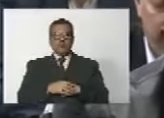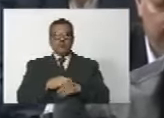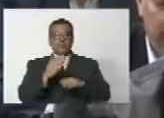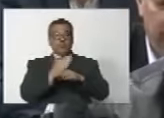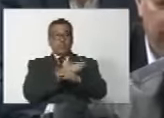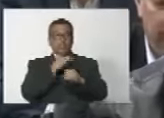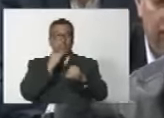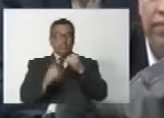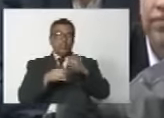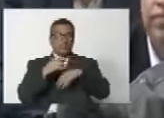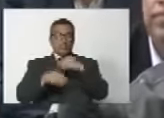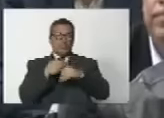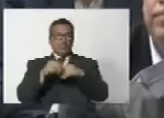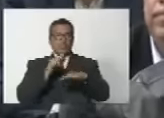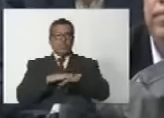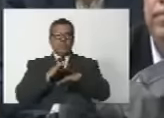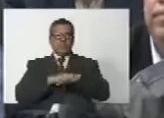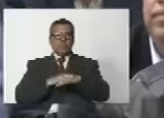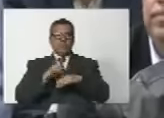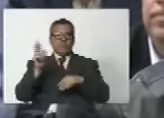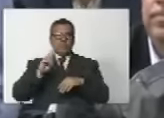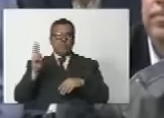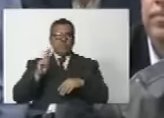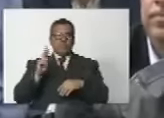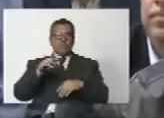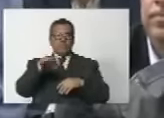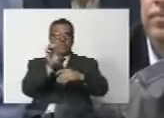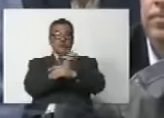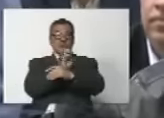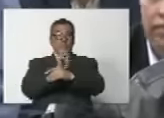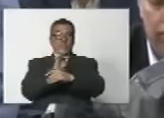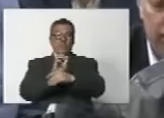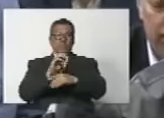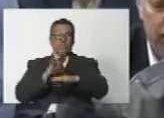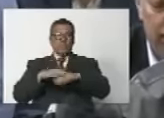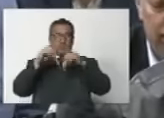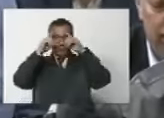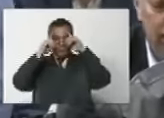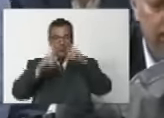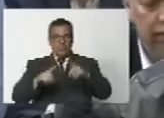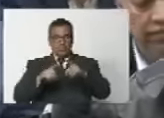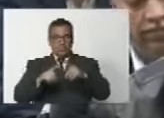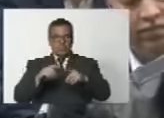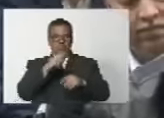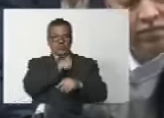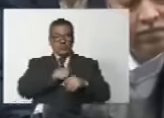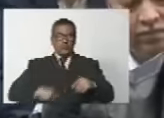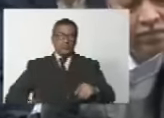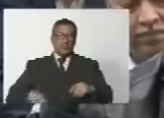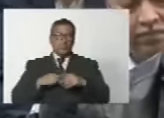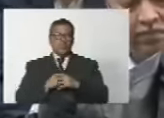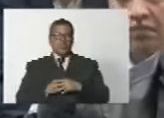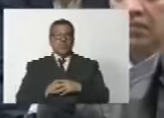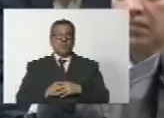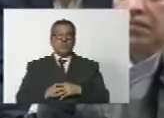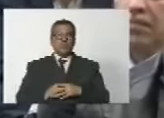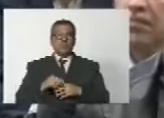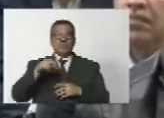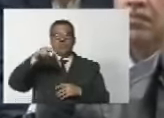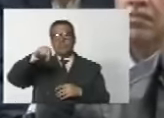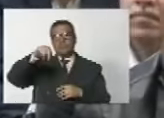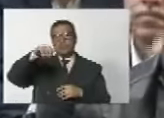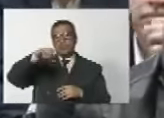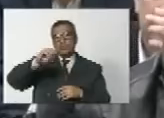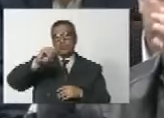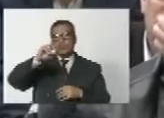los últimos hechos ocurridos en la República del Ecuador por decisión del presidente Noboa,